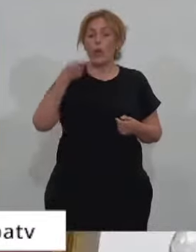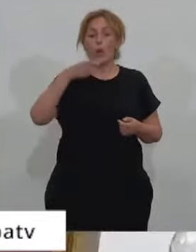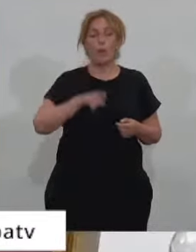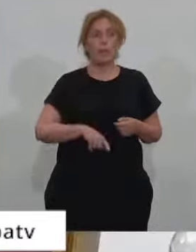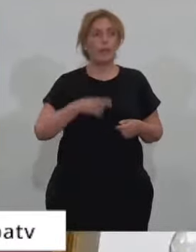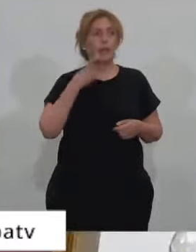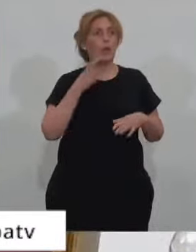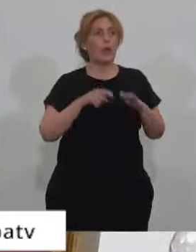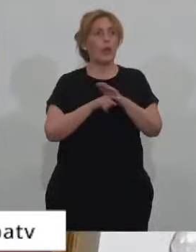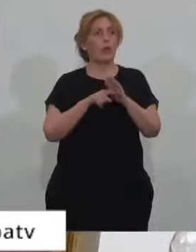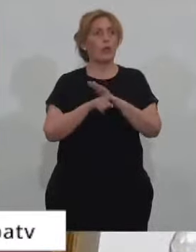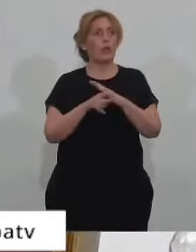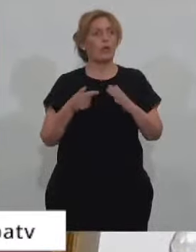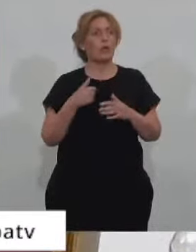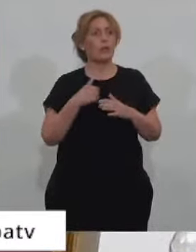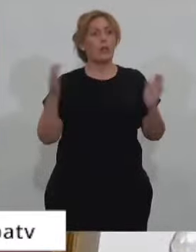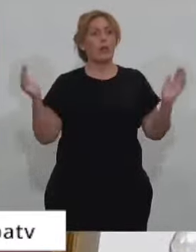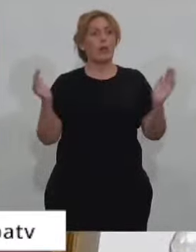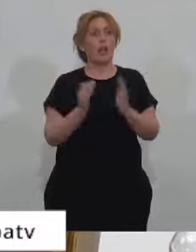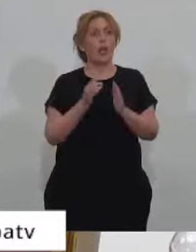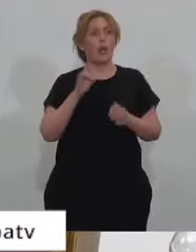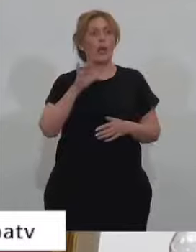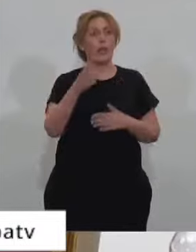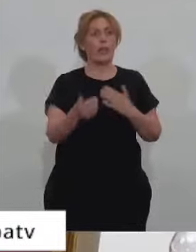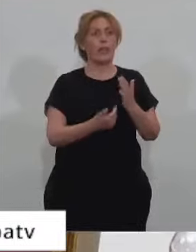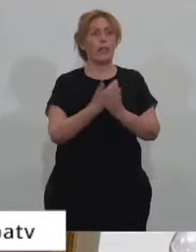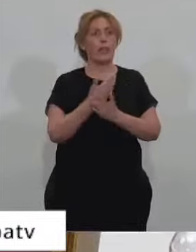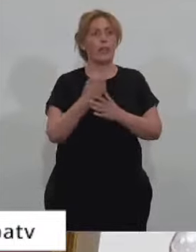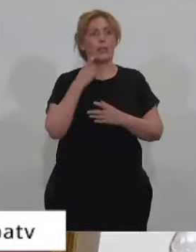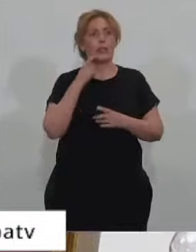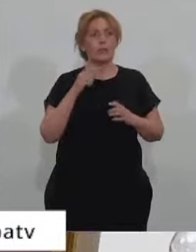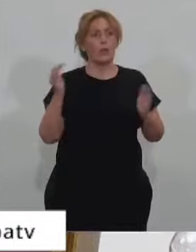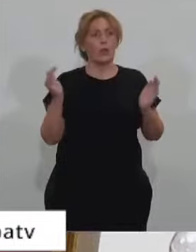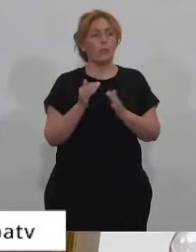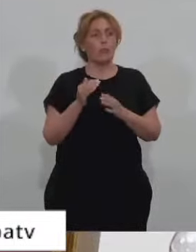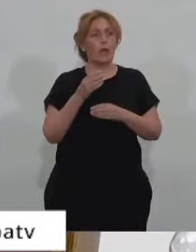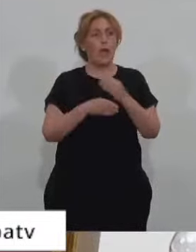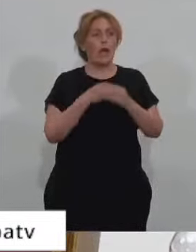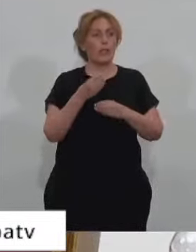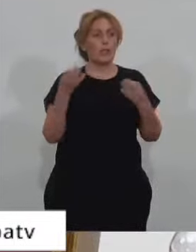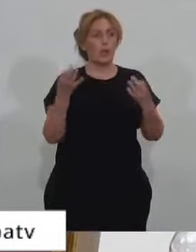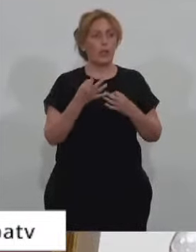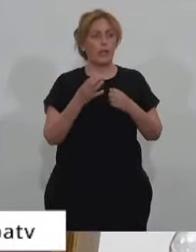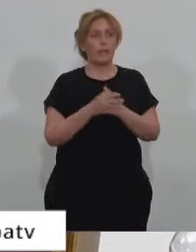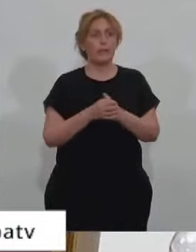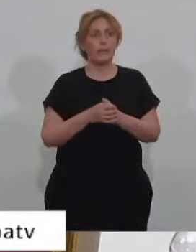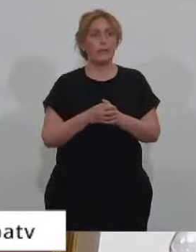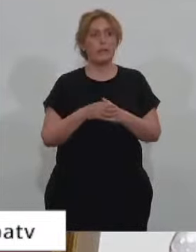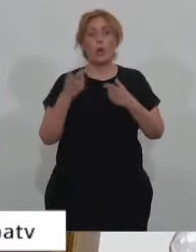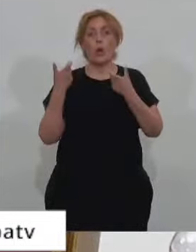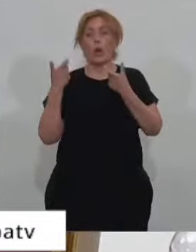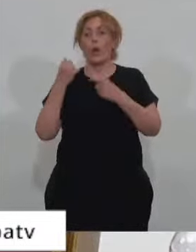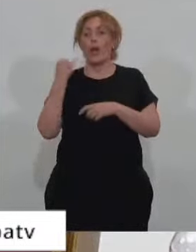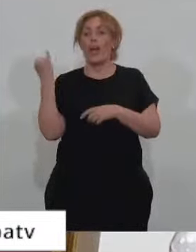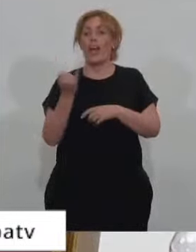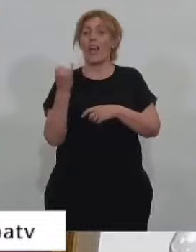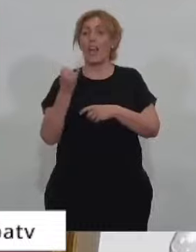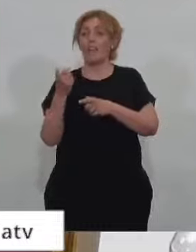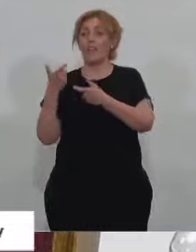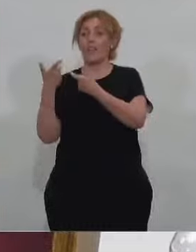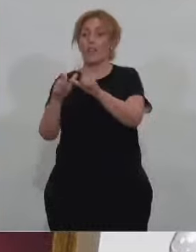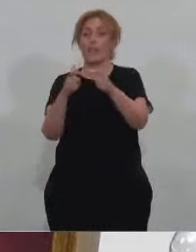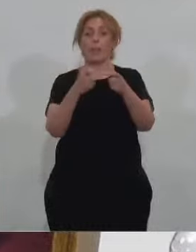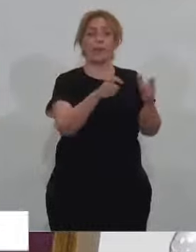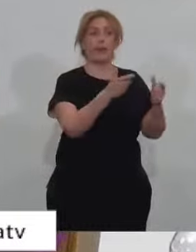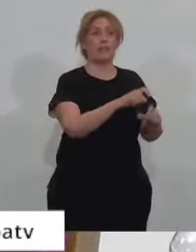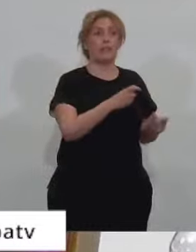se ha reducido a 15 días. ¿Qué se ha hecho? Pues que los jefes de departamento informen de quién está teletrabajando, quién no está teletrabajando,